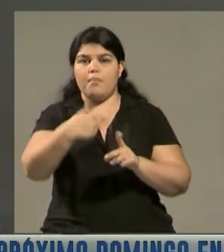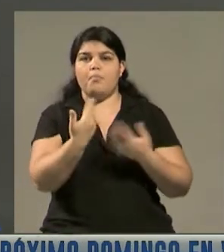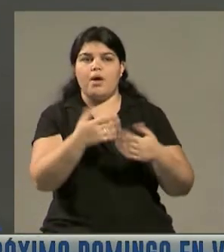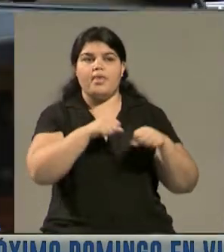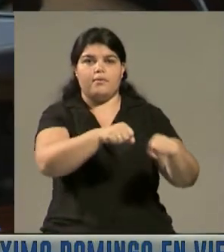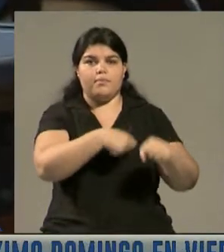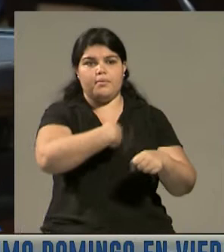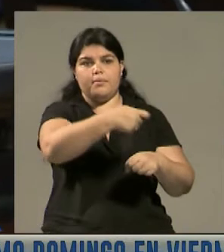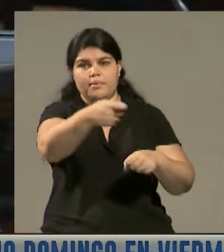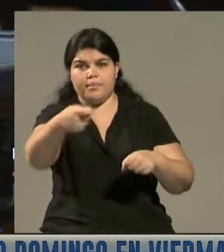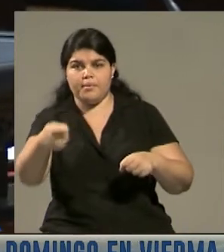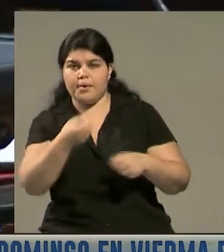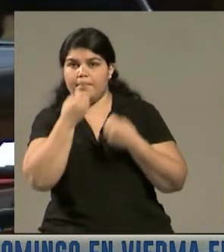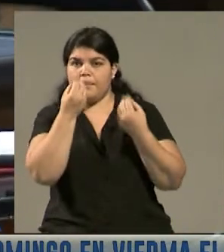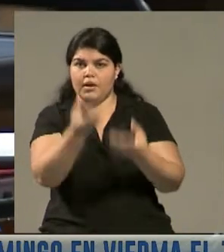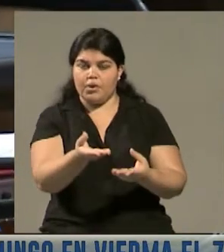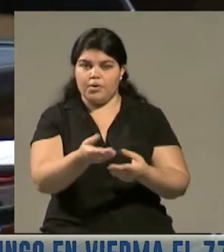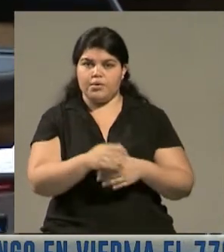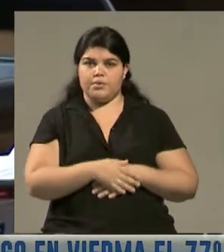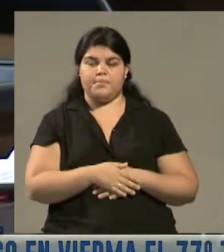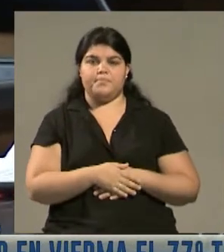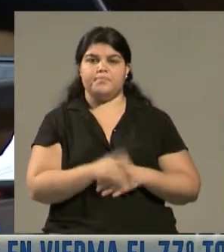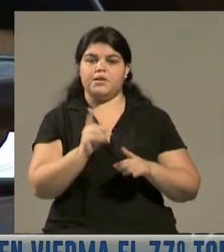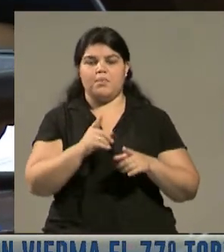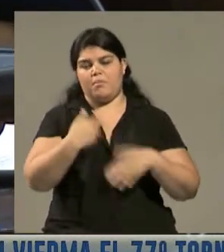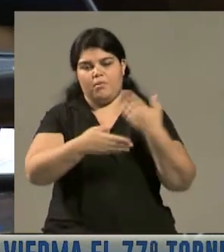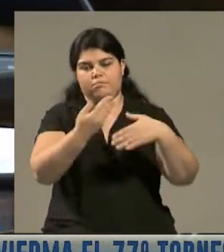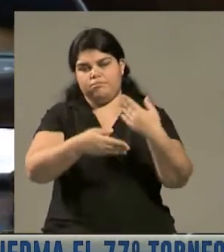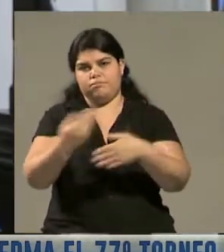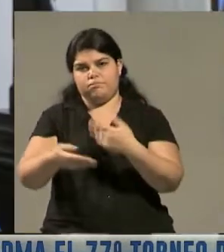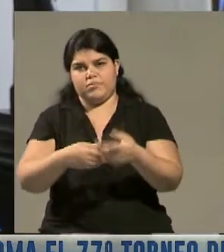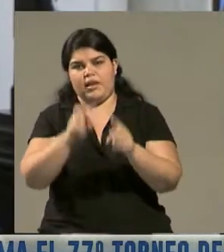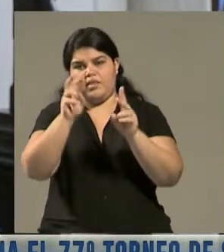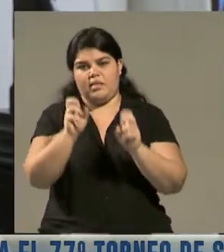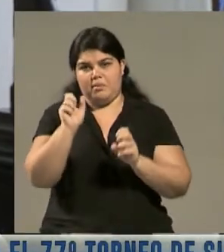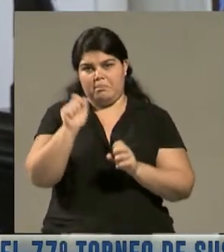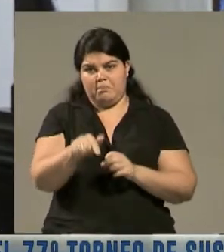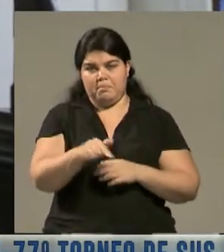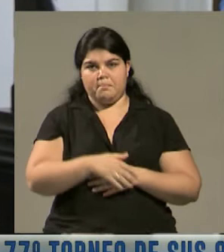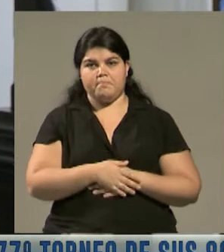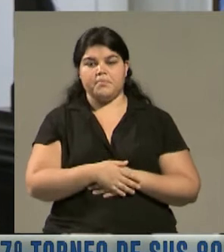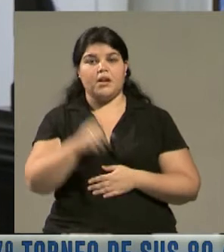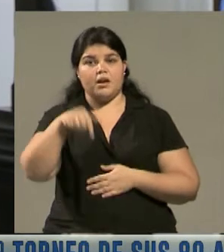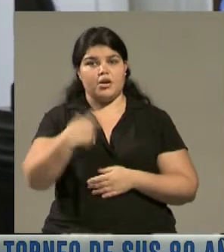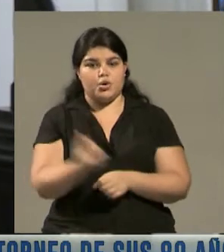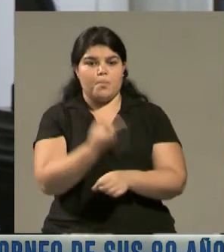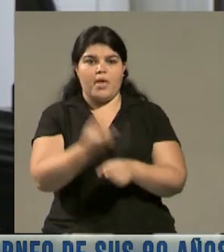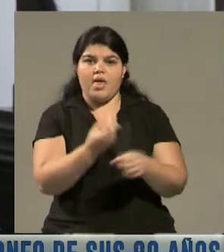que tendrían con tasas en toda la cadena de producción, que es lo que está tratando de evitar. Entonces, bueno, acá no se puede gastar